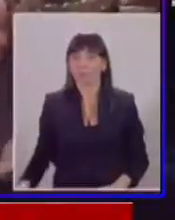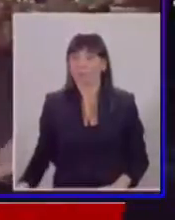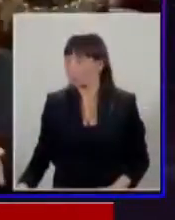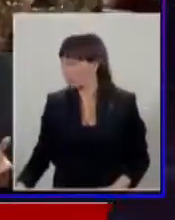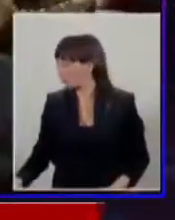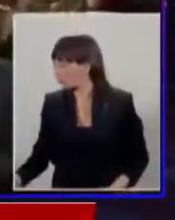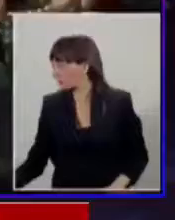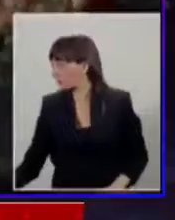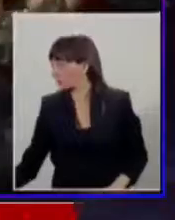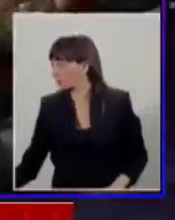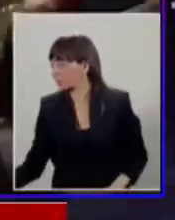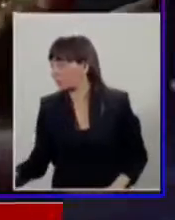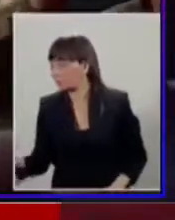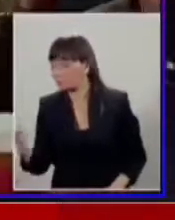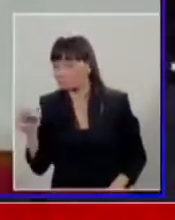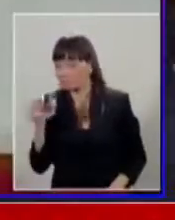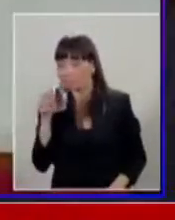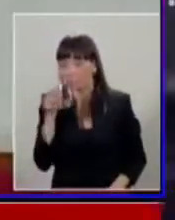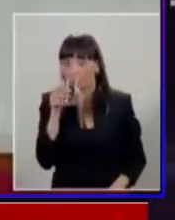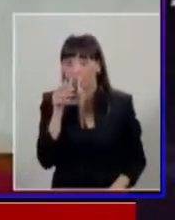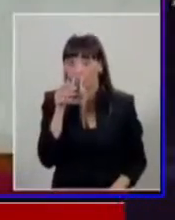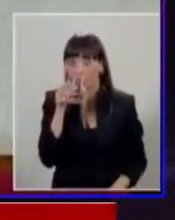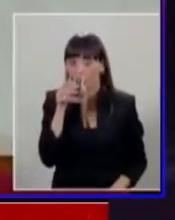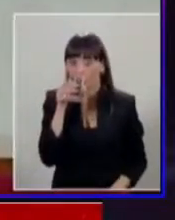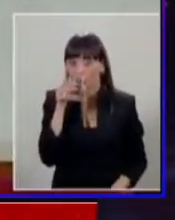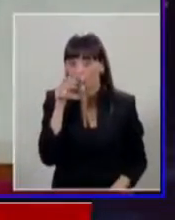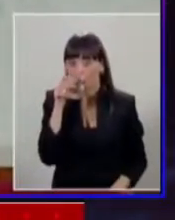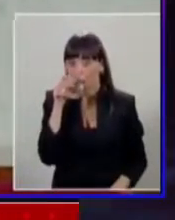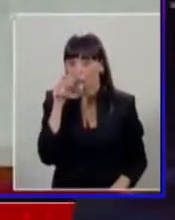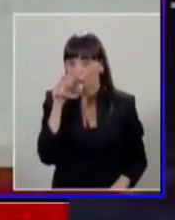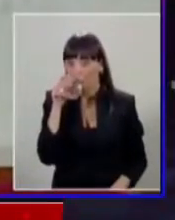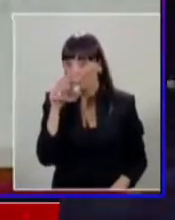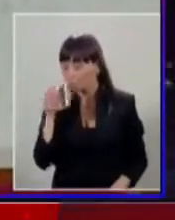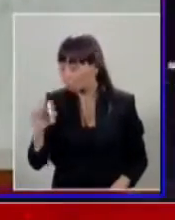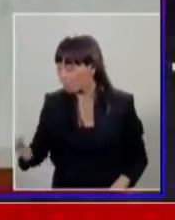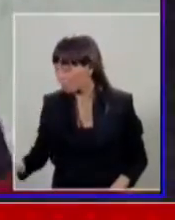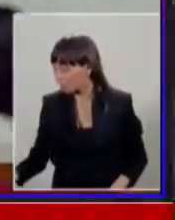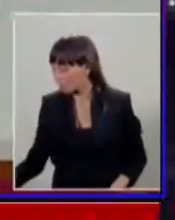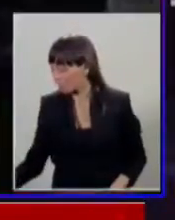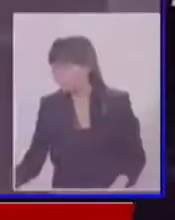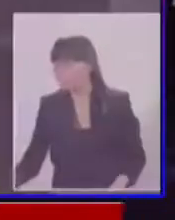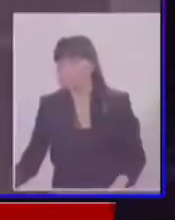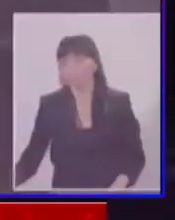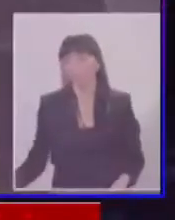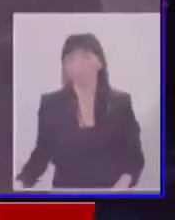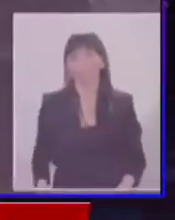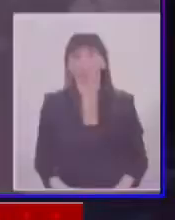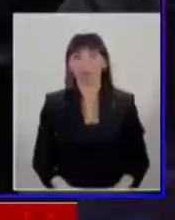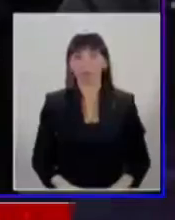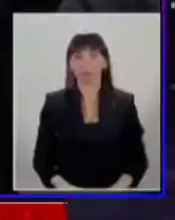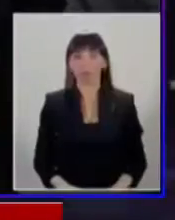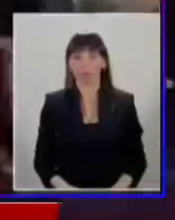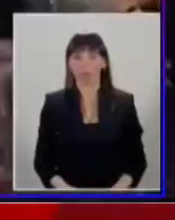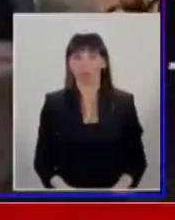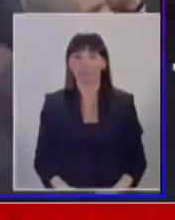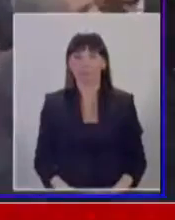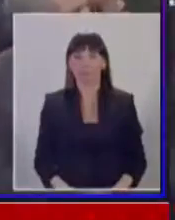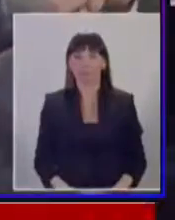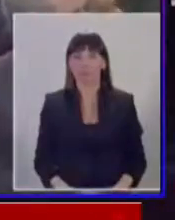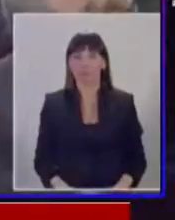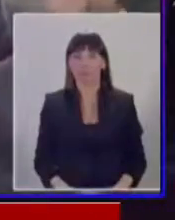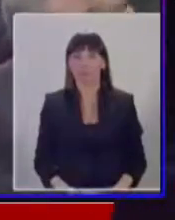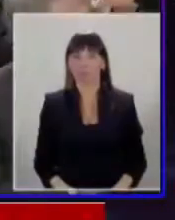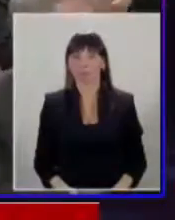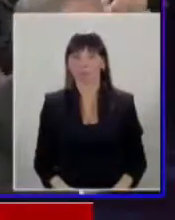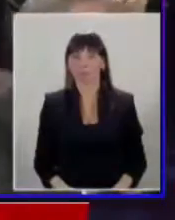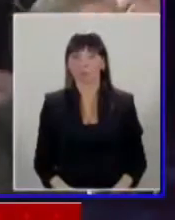si es que se va a impulsar alguna esperemos así sea de momento nos quedamos con una sensación amarga ya que